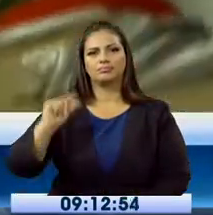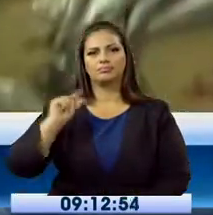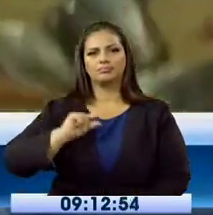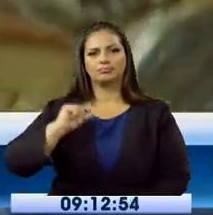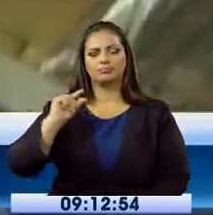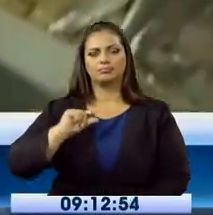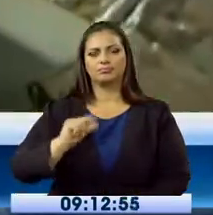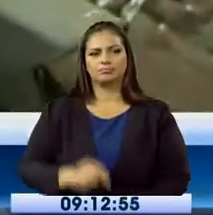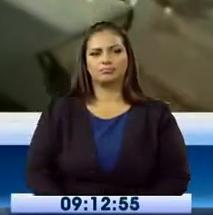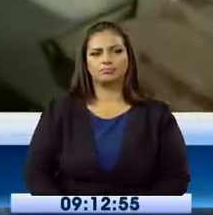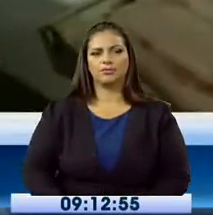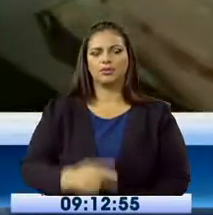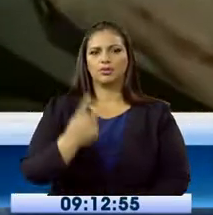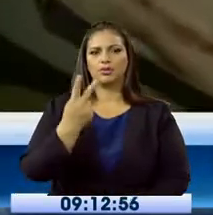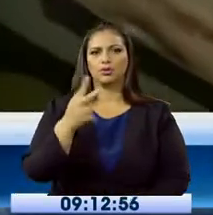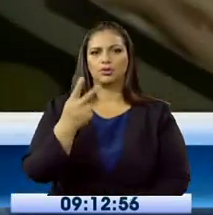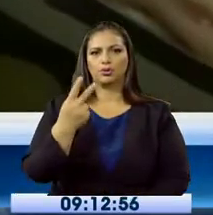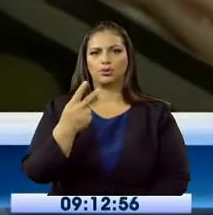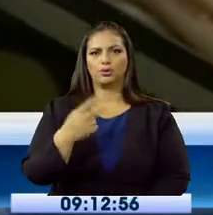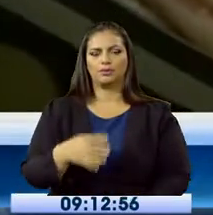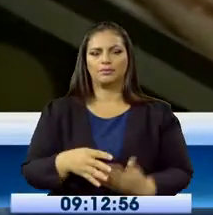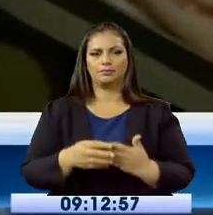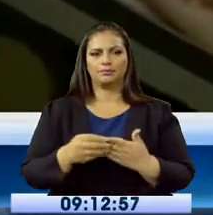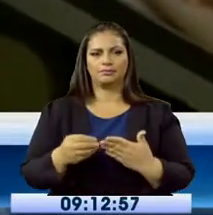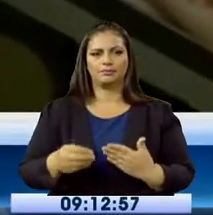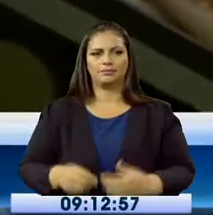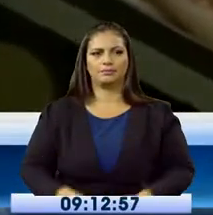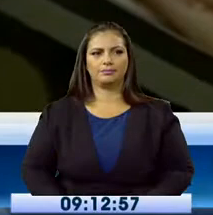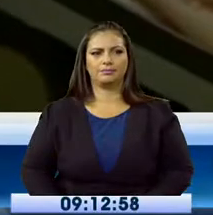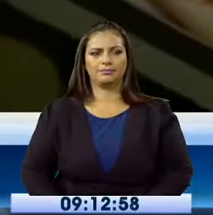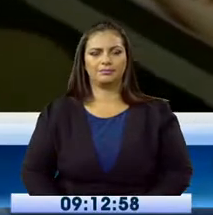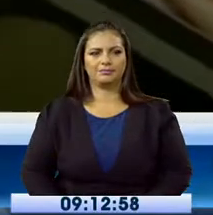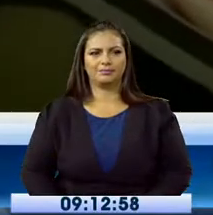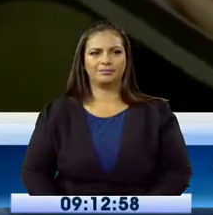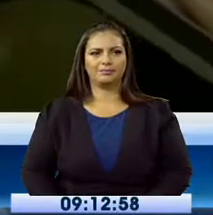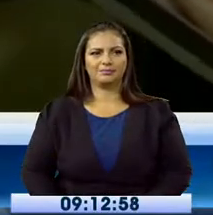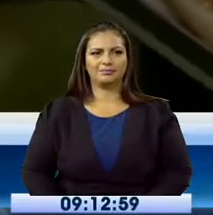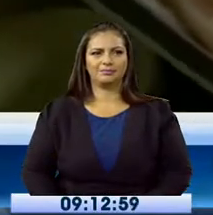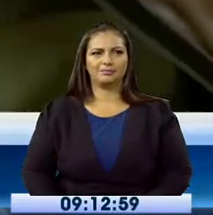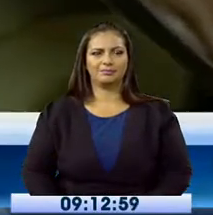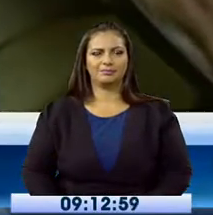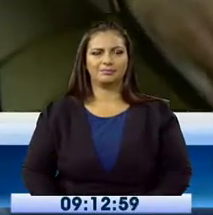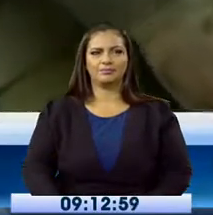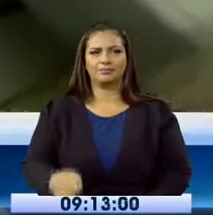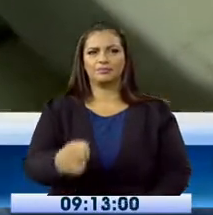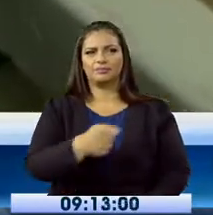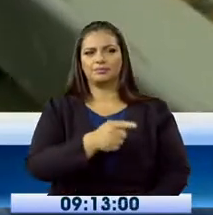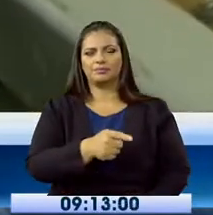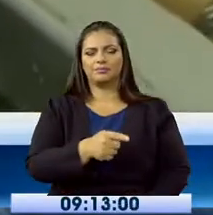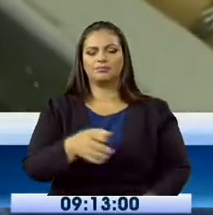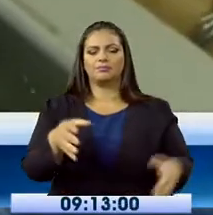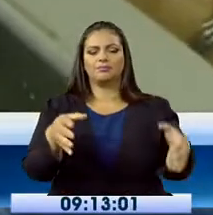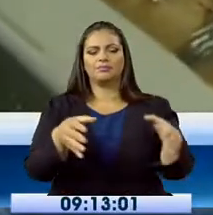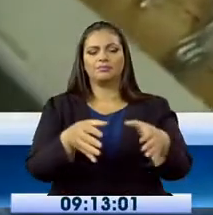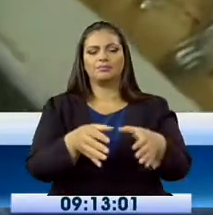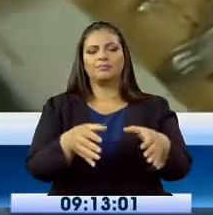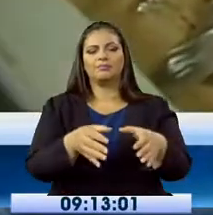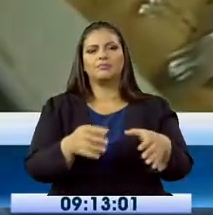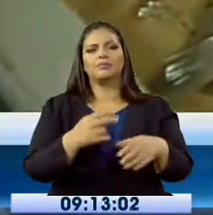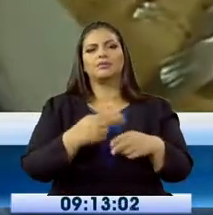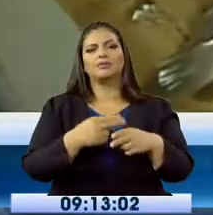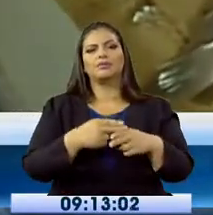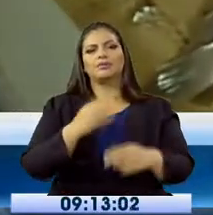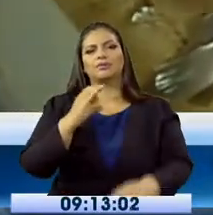a $2. Esta está a $2. Mejor que el picudo. ¿Estos pescaditos son corvinitas, qué? Corvinitas, sí. Estos venden por libra.